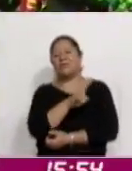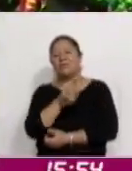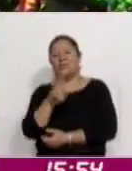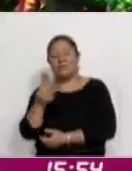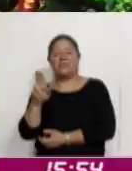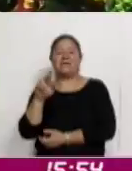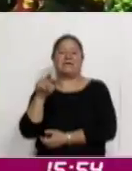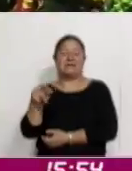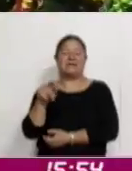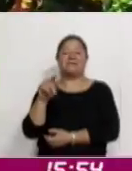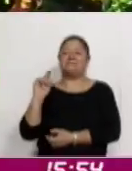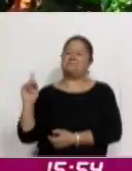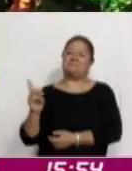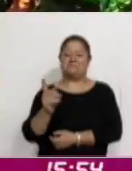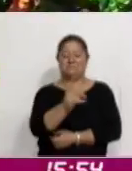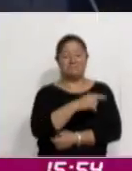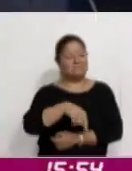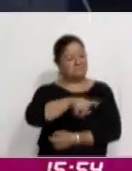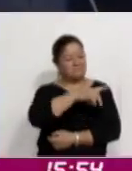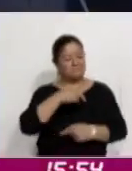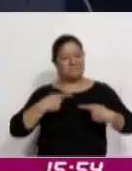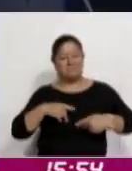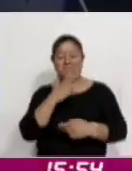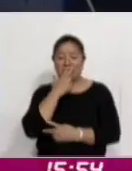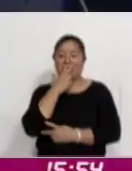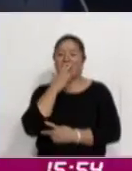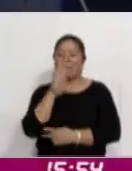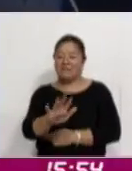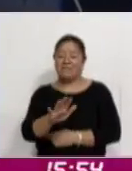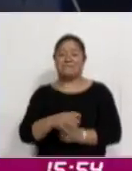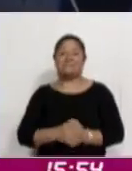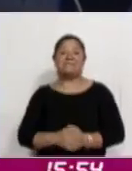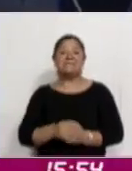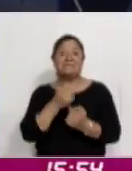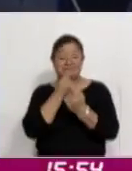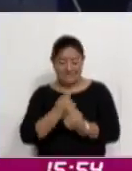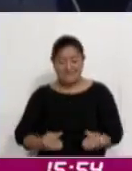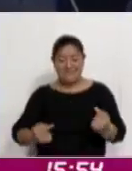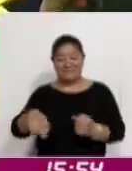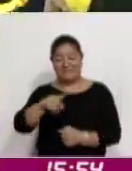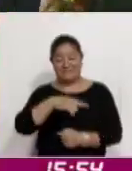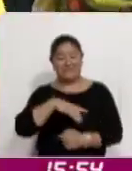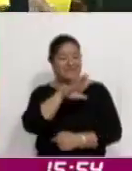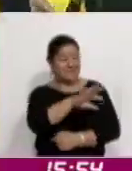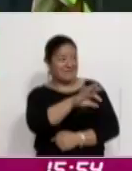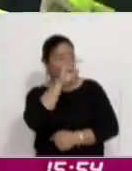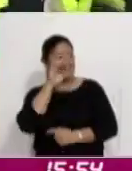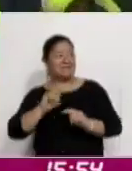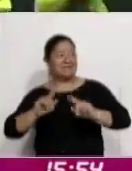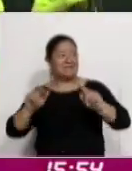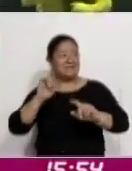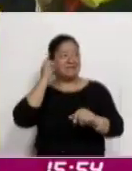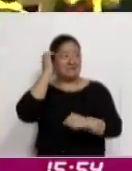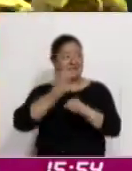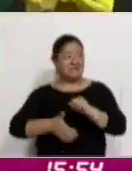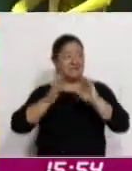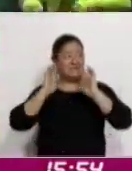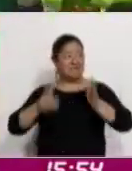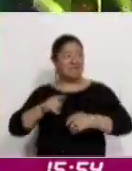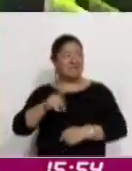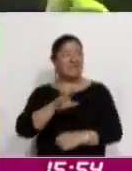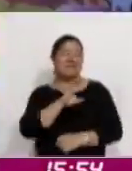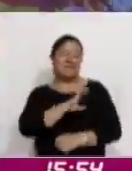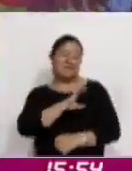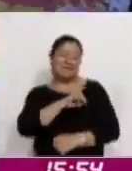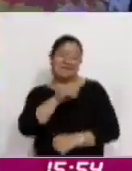disfrutaron de un espectáculo lleno de alegría, música y diversión. Los queridos personajes infantiles que eligieron Tlaxcala para cerrar su gira nacional agradecieron el cariño